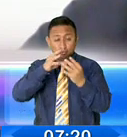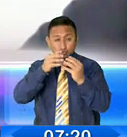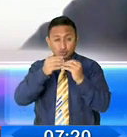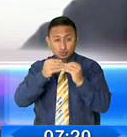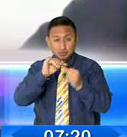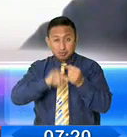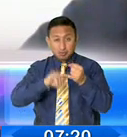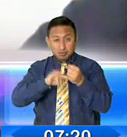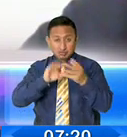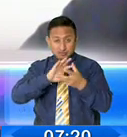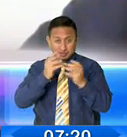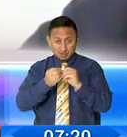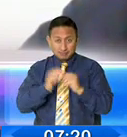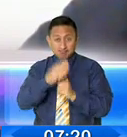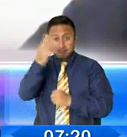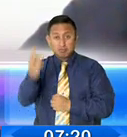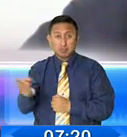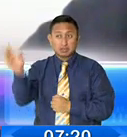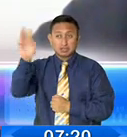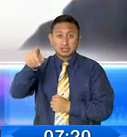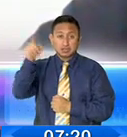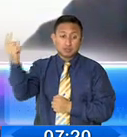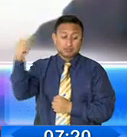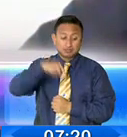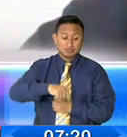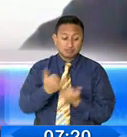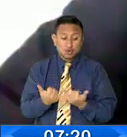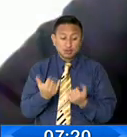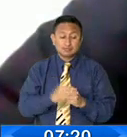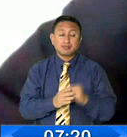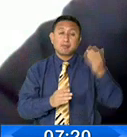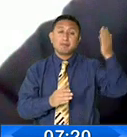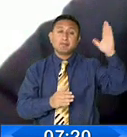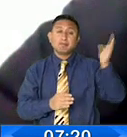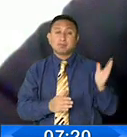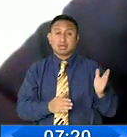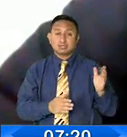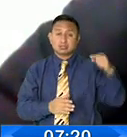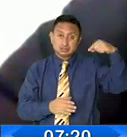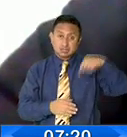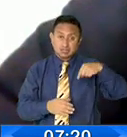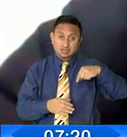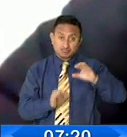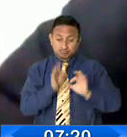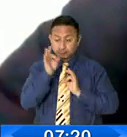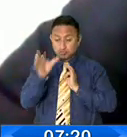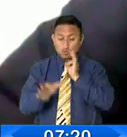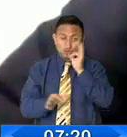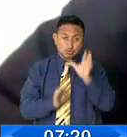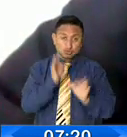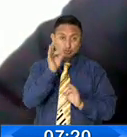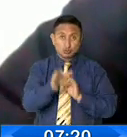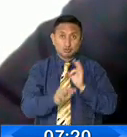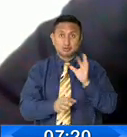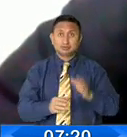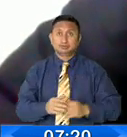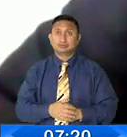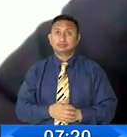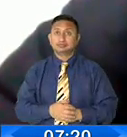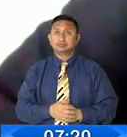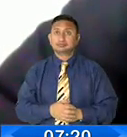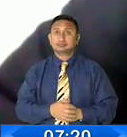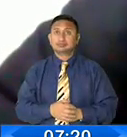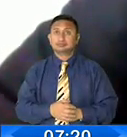la británica y ahora pues que ha iniciado el contagio con la variante brasilera. Ante